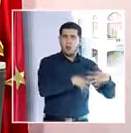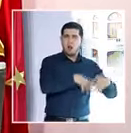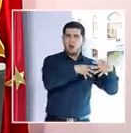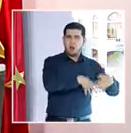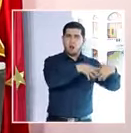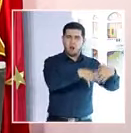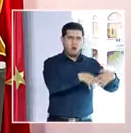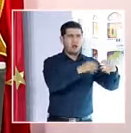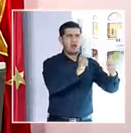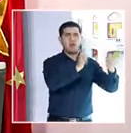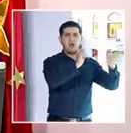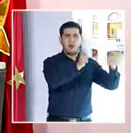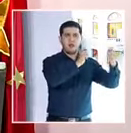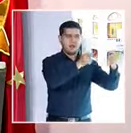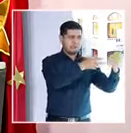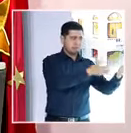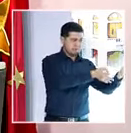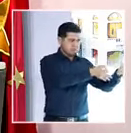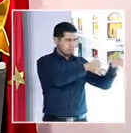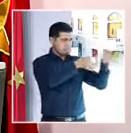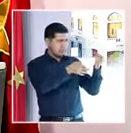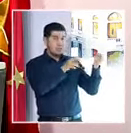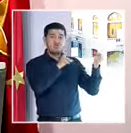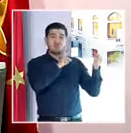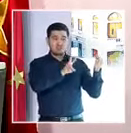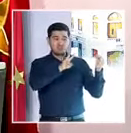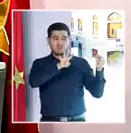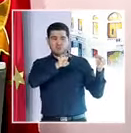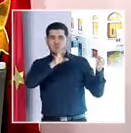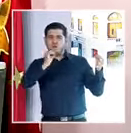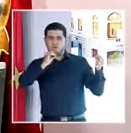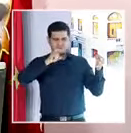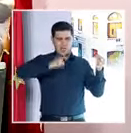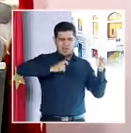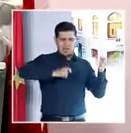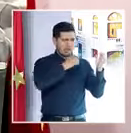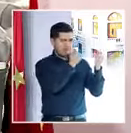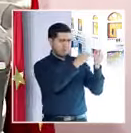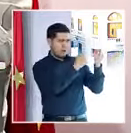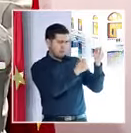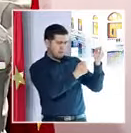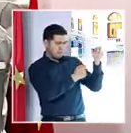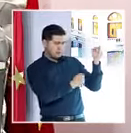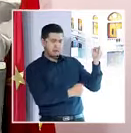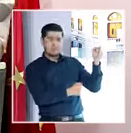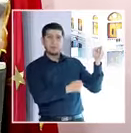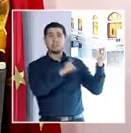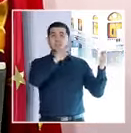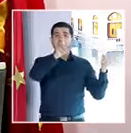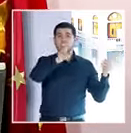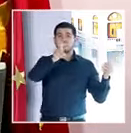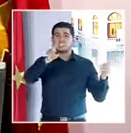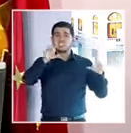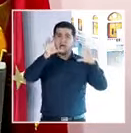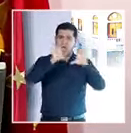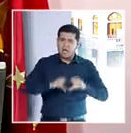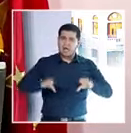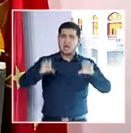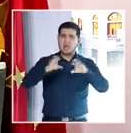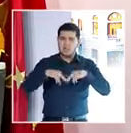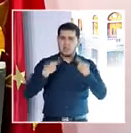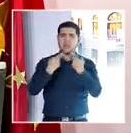fueron abordadas en las 14 mesas a través de más de 76 sesiones entre la Gobernación